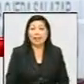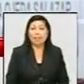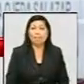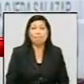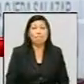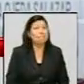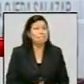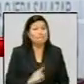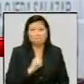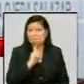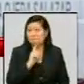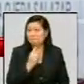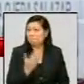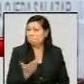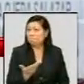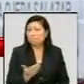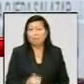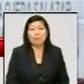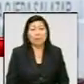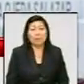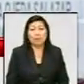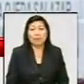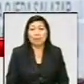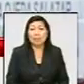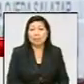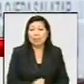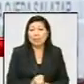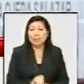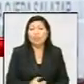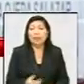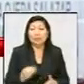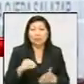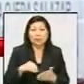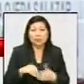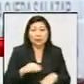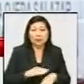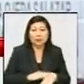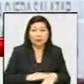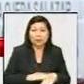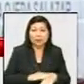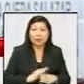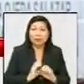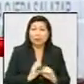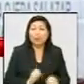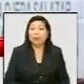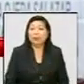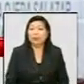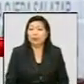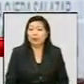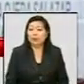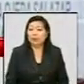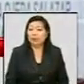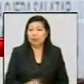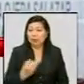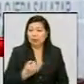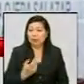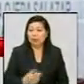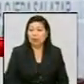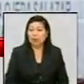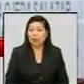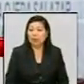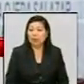No es un producto. Acá tengo el inserto del medicamento. Este es un original.